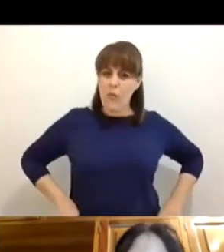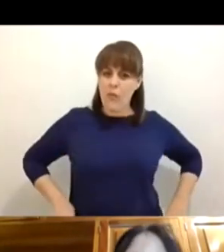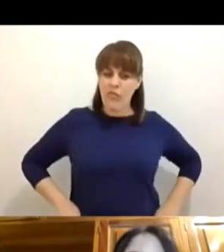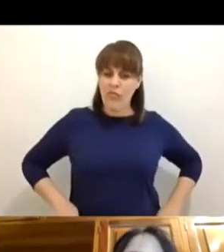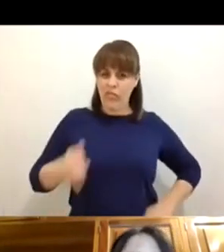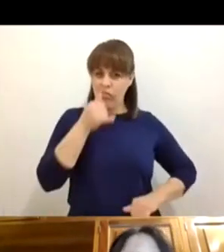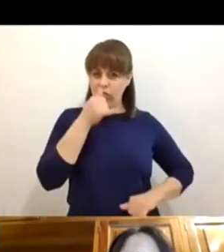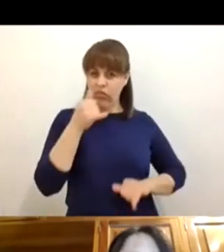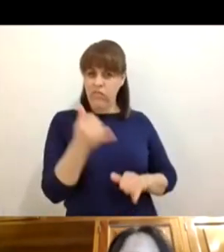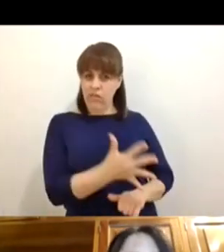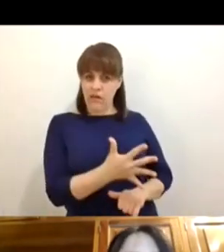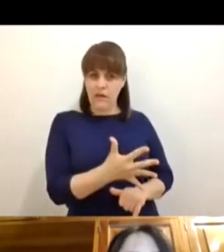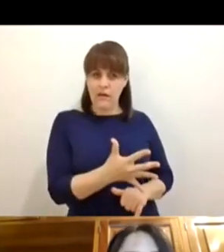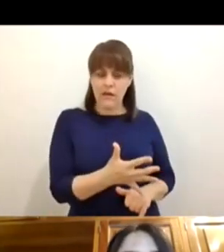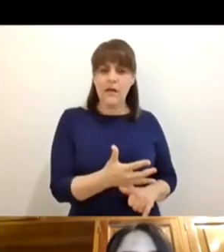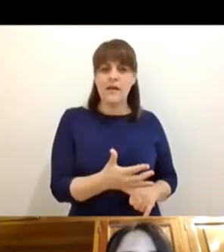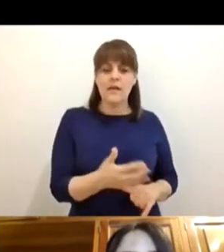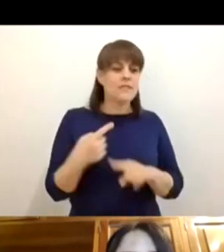delito.